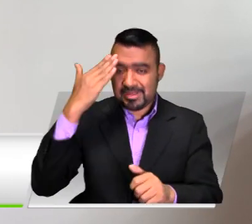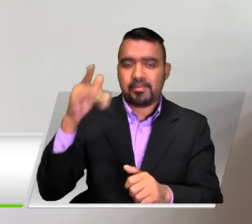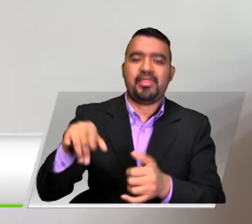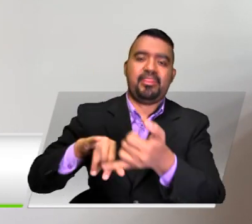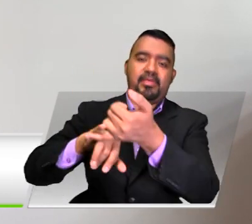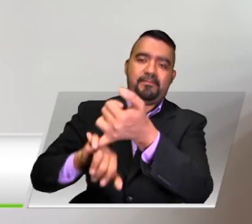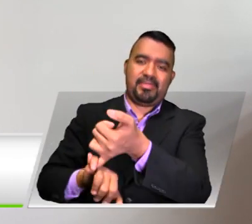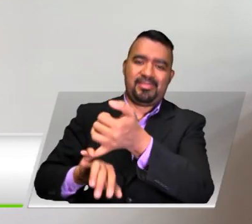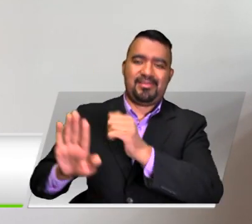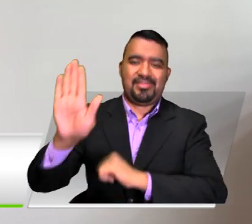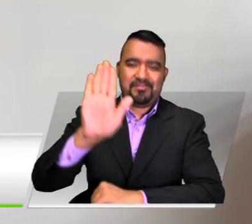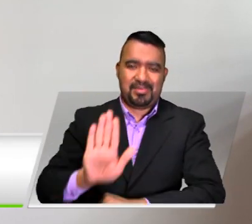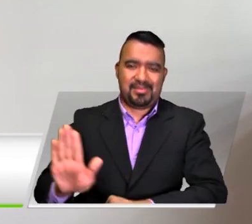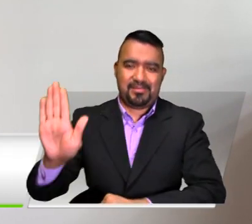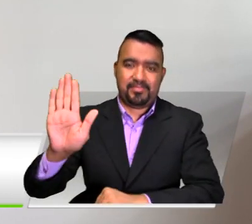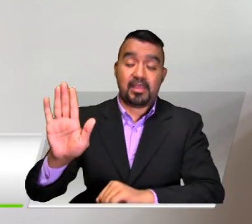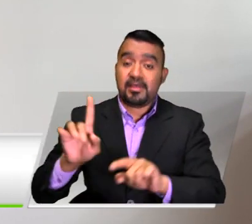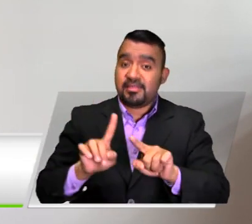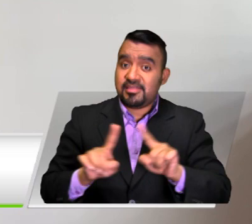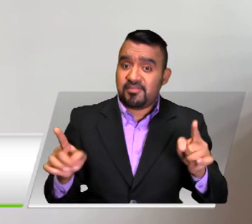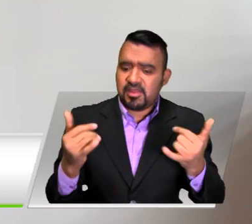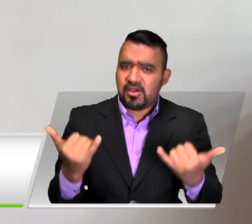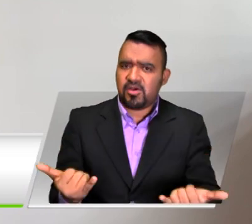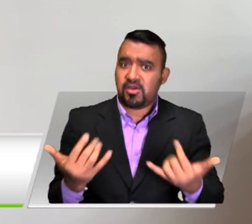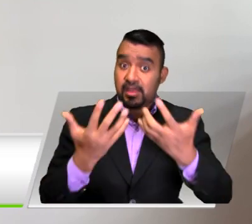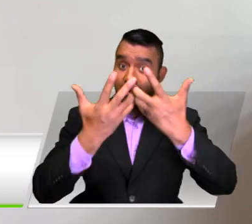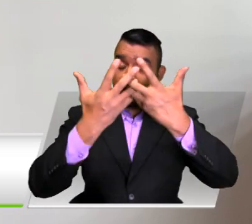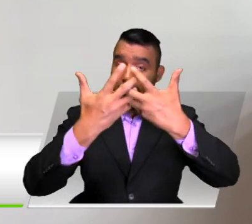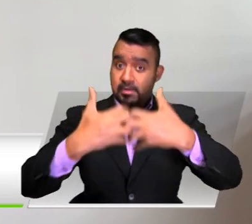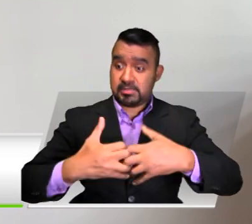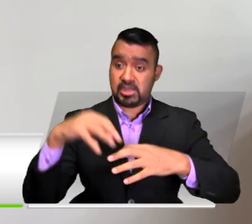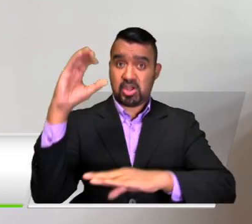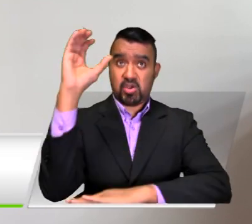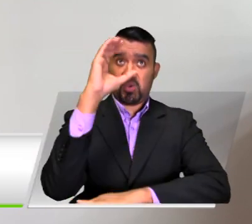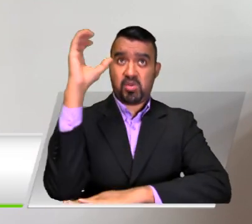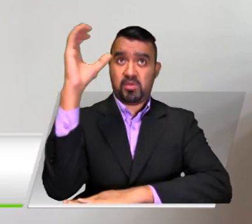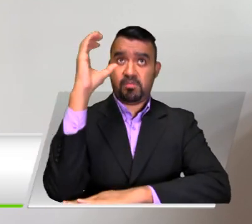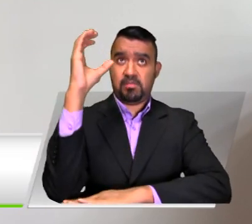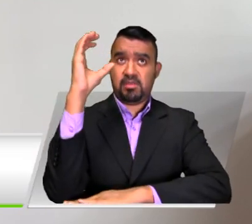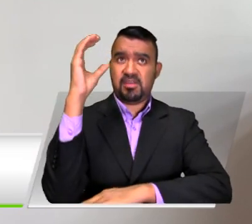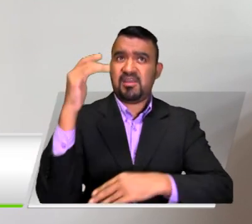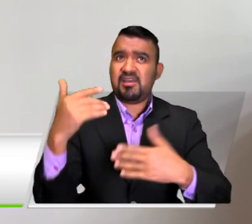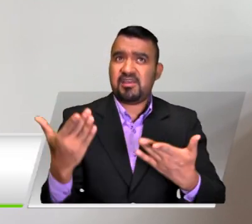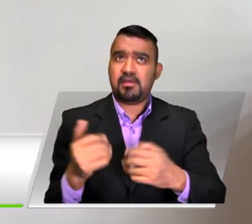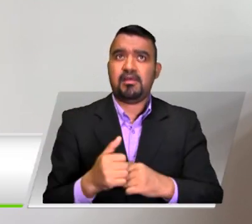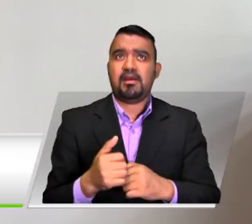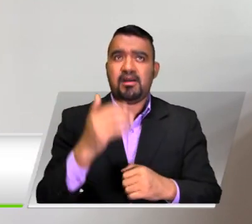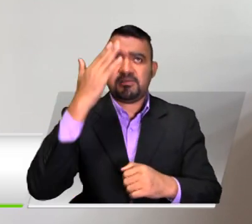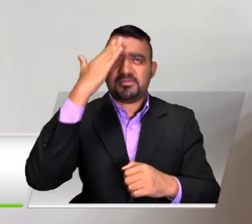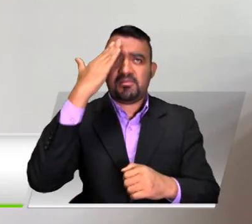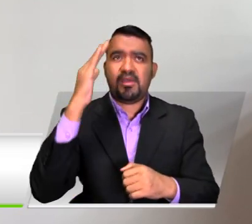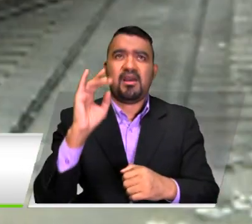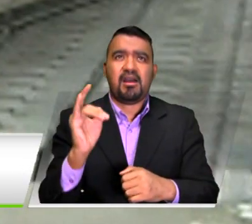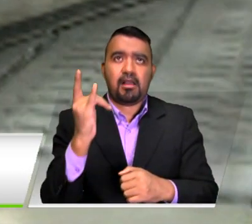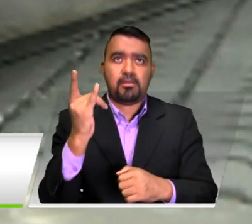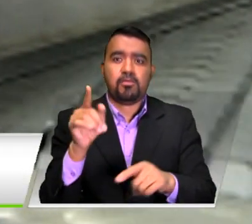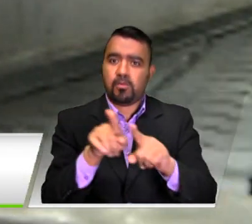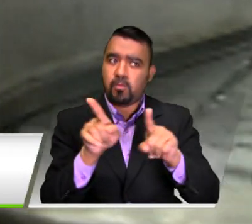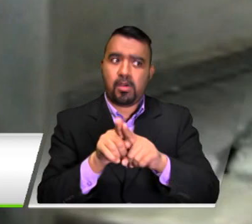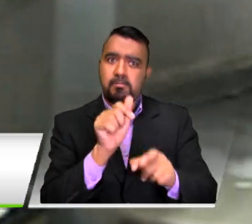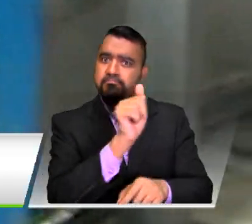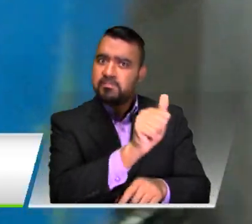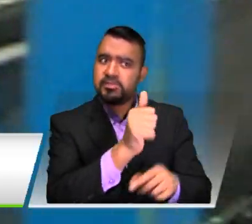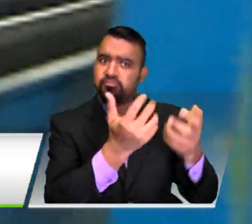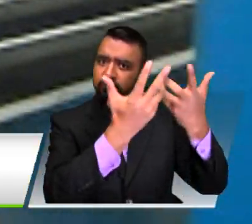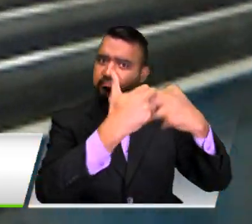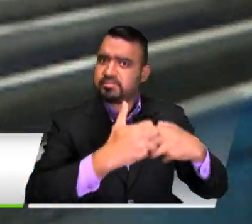una empresa social, en una empresa industrial y comercial del Estado, esta podrá actuar a título propio. La